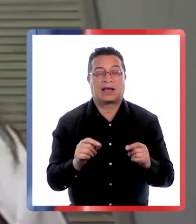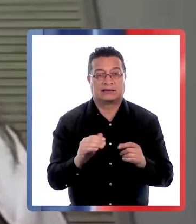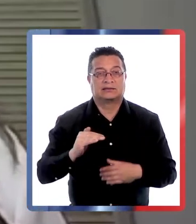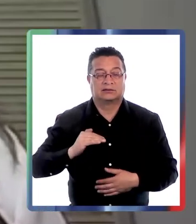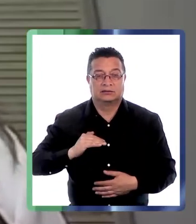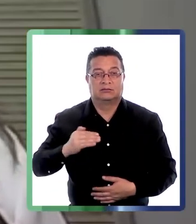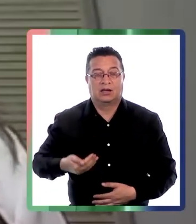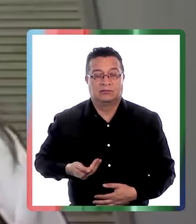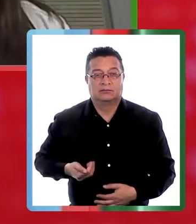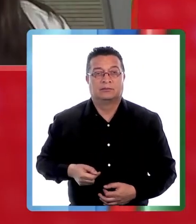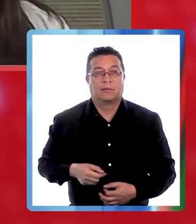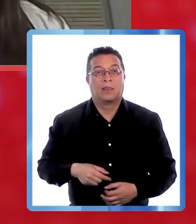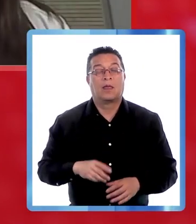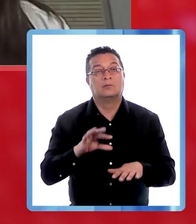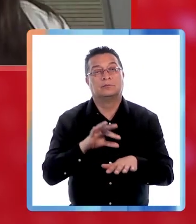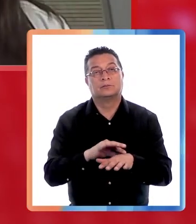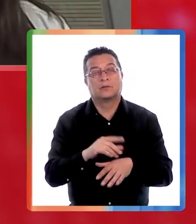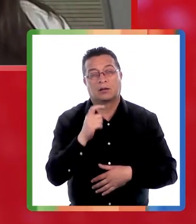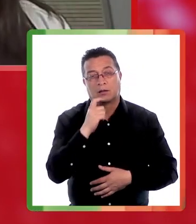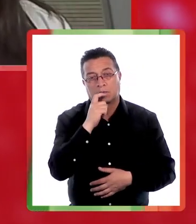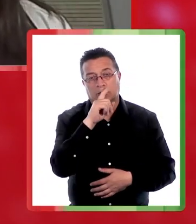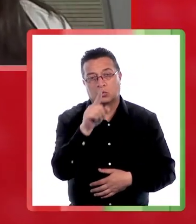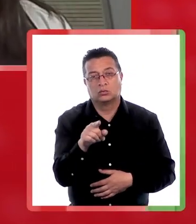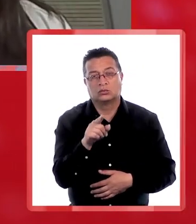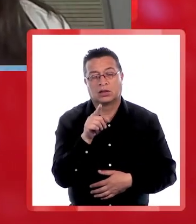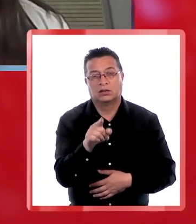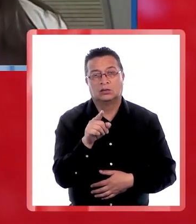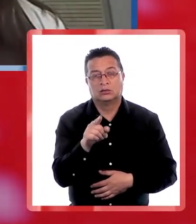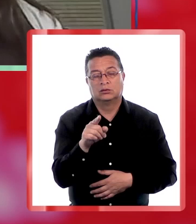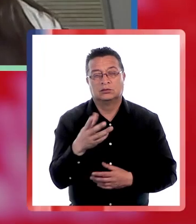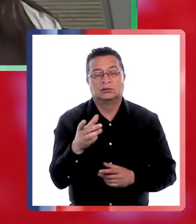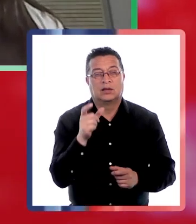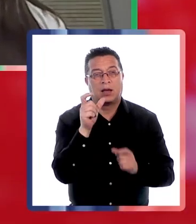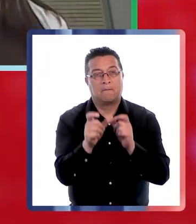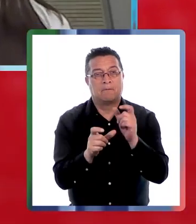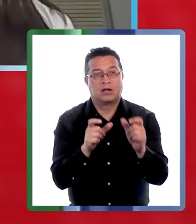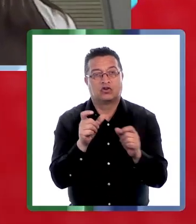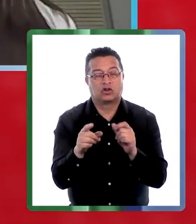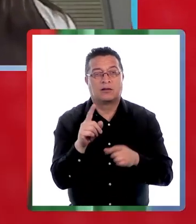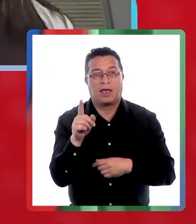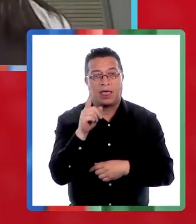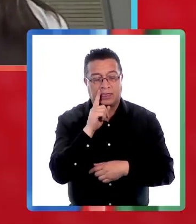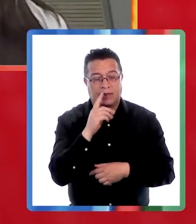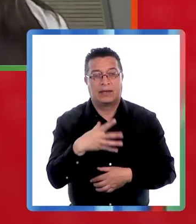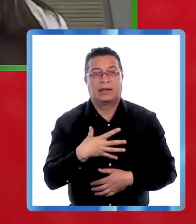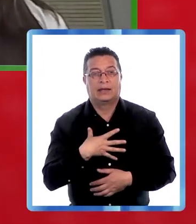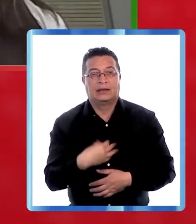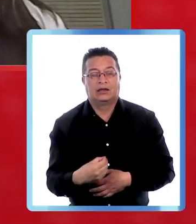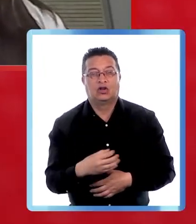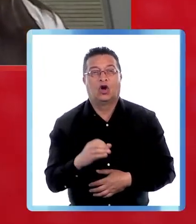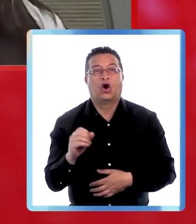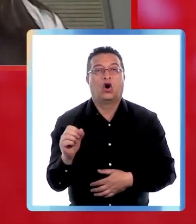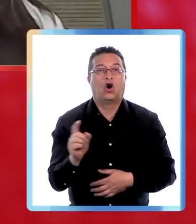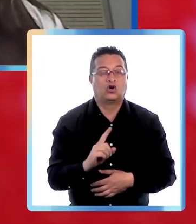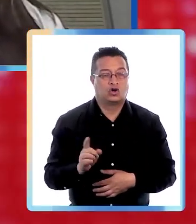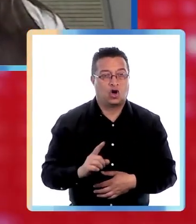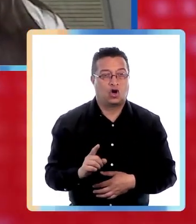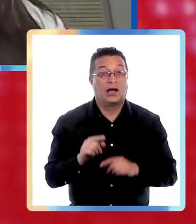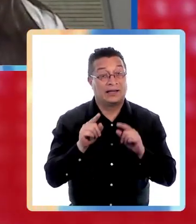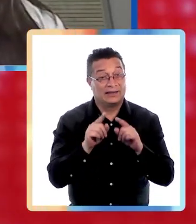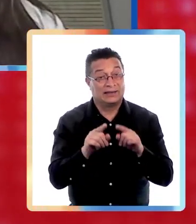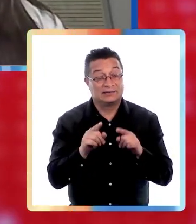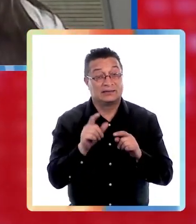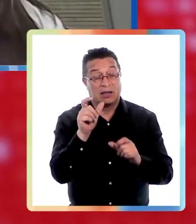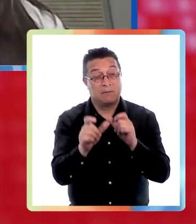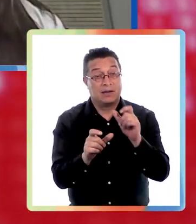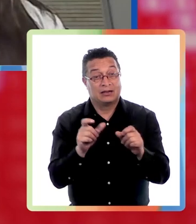de mama. Doctora, usted mencionaba ahí sobre las personas que tienen hijos o no. En